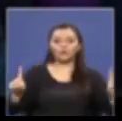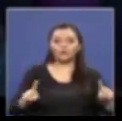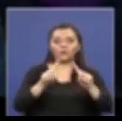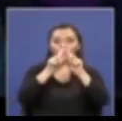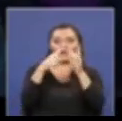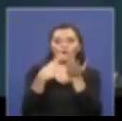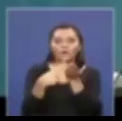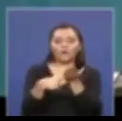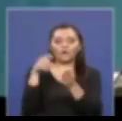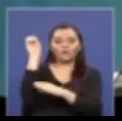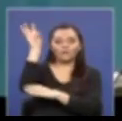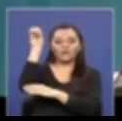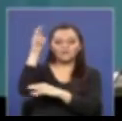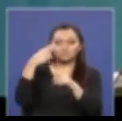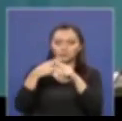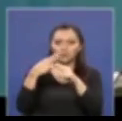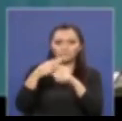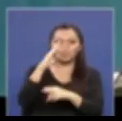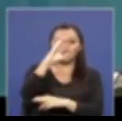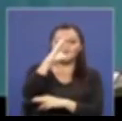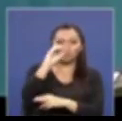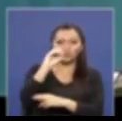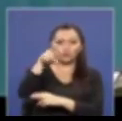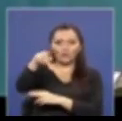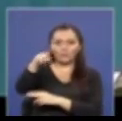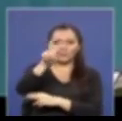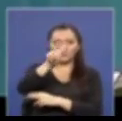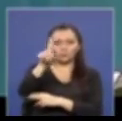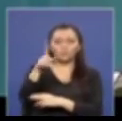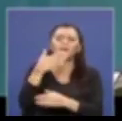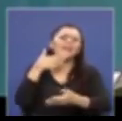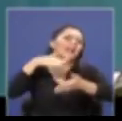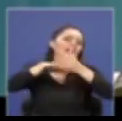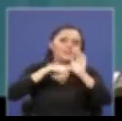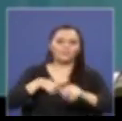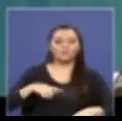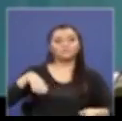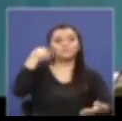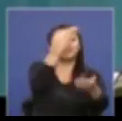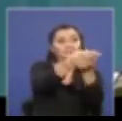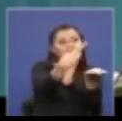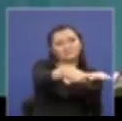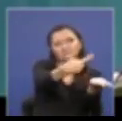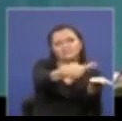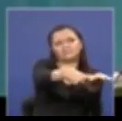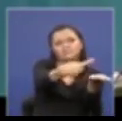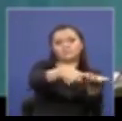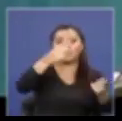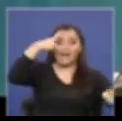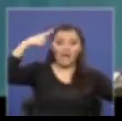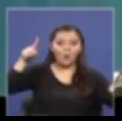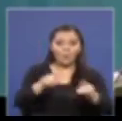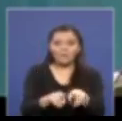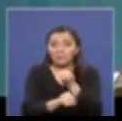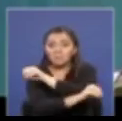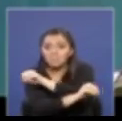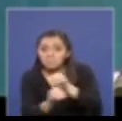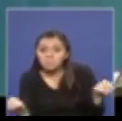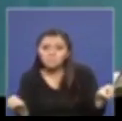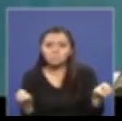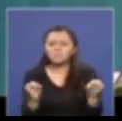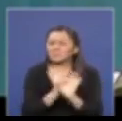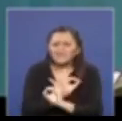partes, COP21. Si en esta conferencia fracasamos y no logramos acuerdos vinculantes